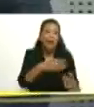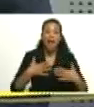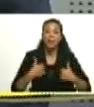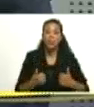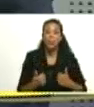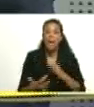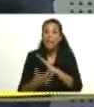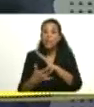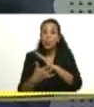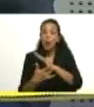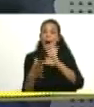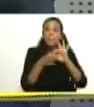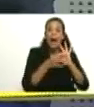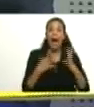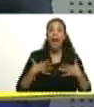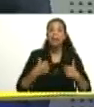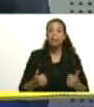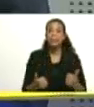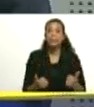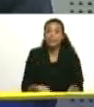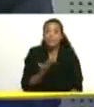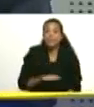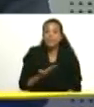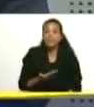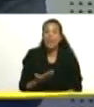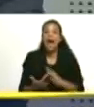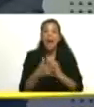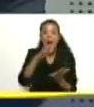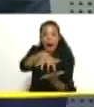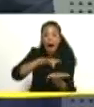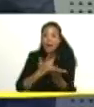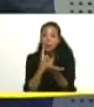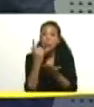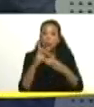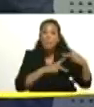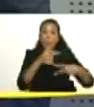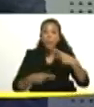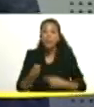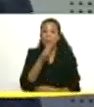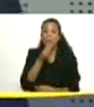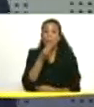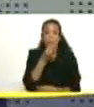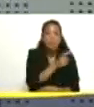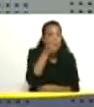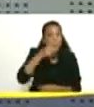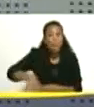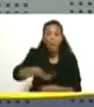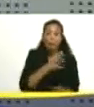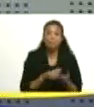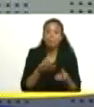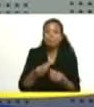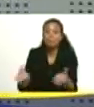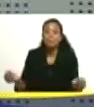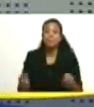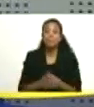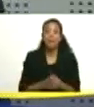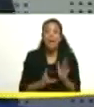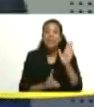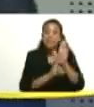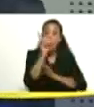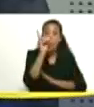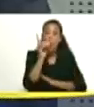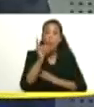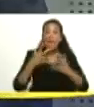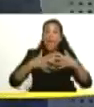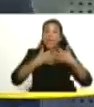elemento fundamental, aplicada a la agricultura y la producción de alimentos, aplicada al desarrollo